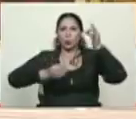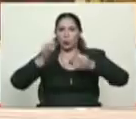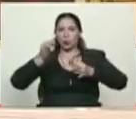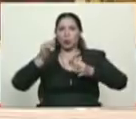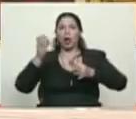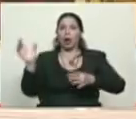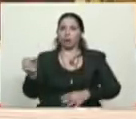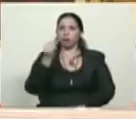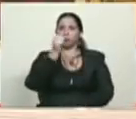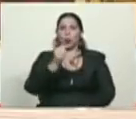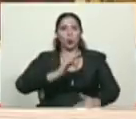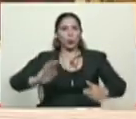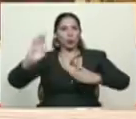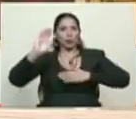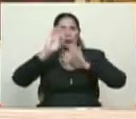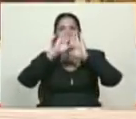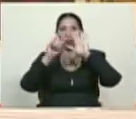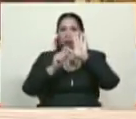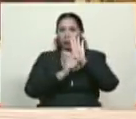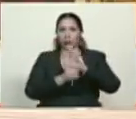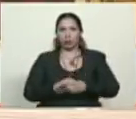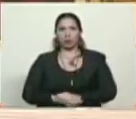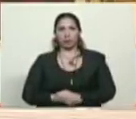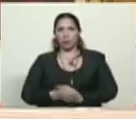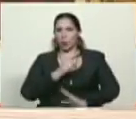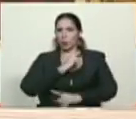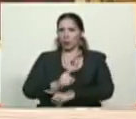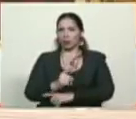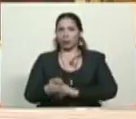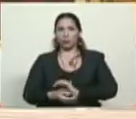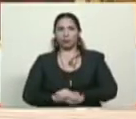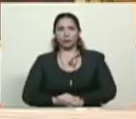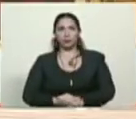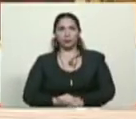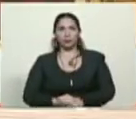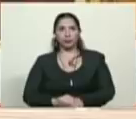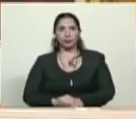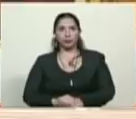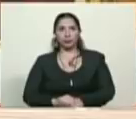juramento constitucional, el juramento obligatorio.